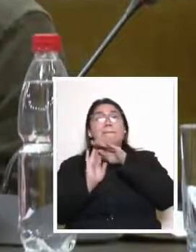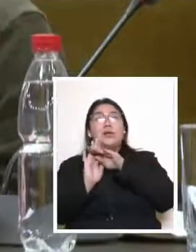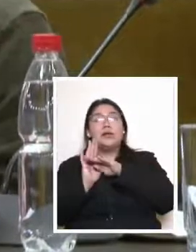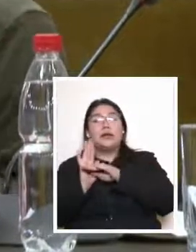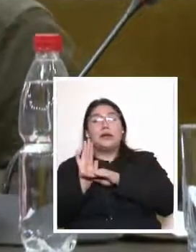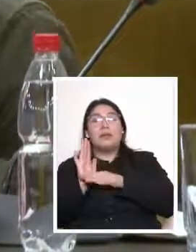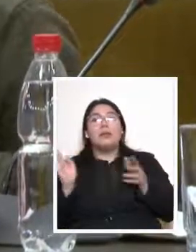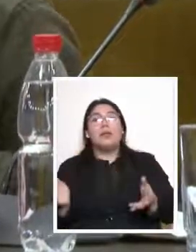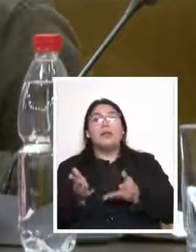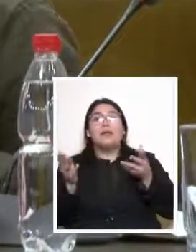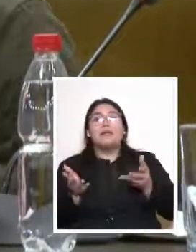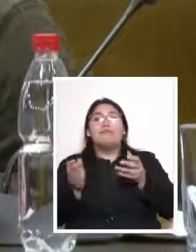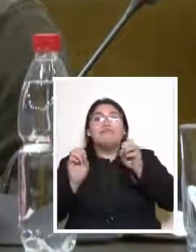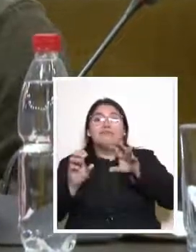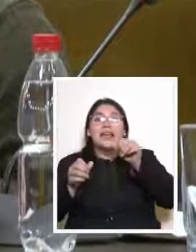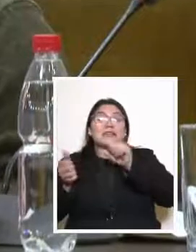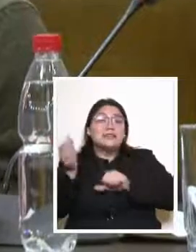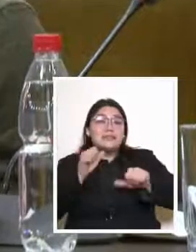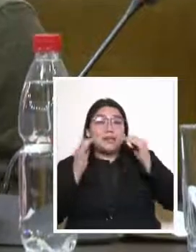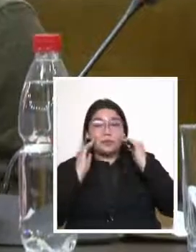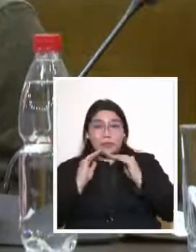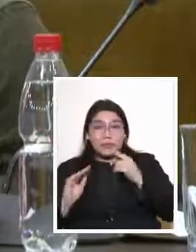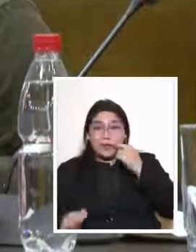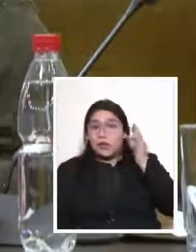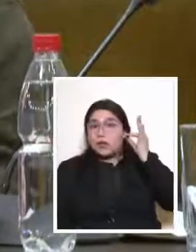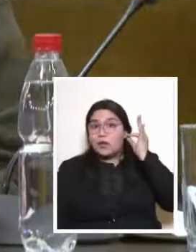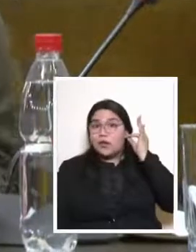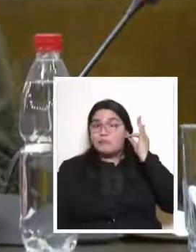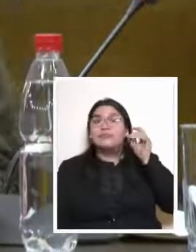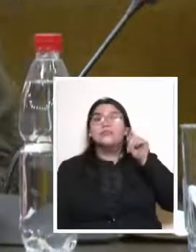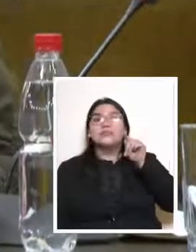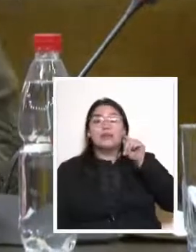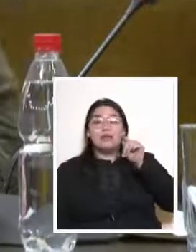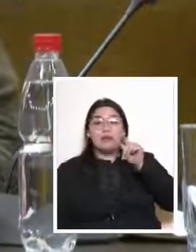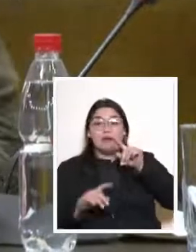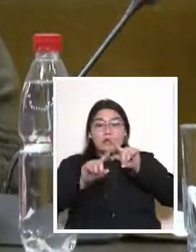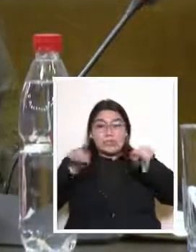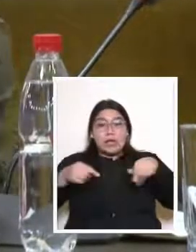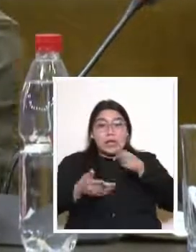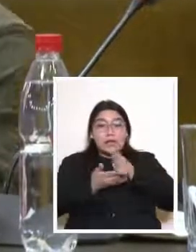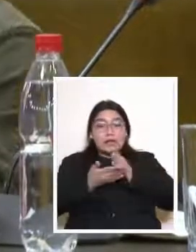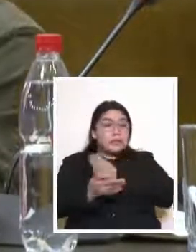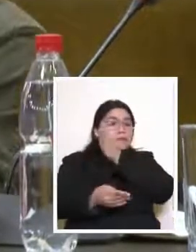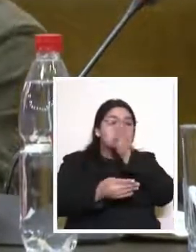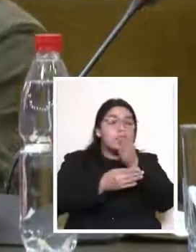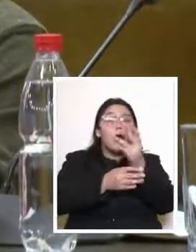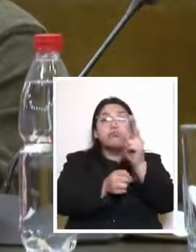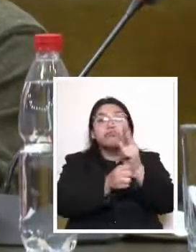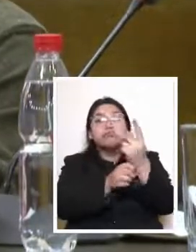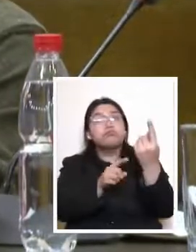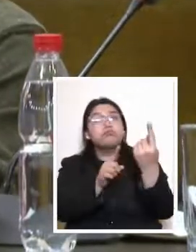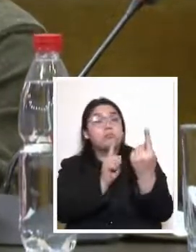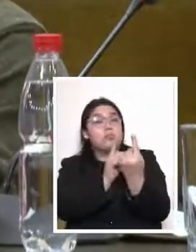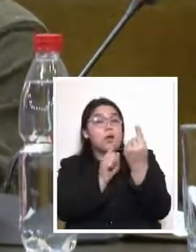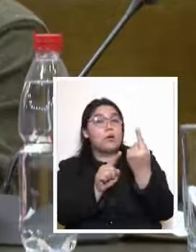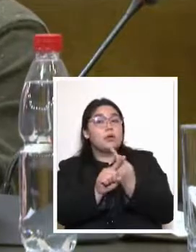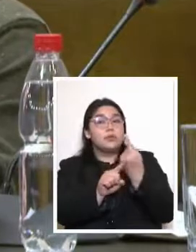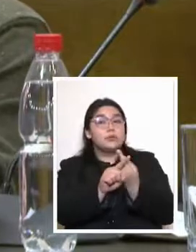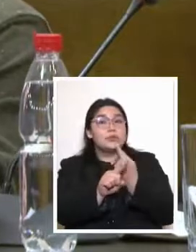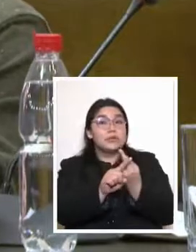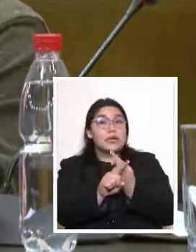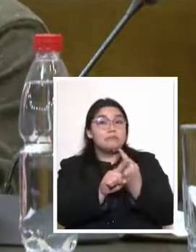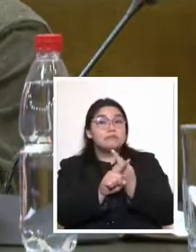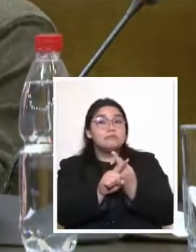en los niños y niñas, y cómo este tipo de innovaciones, cuando uno va a las salas de clase, conversa con los profesores y las profesoras en el